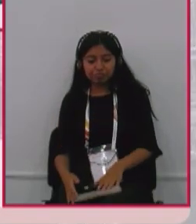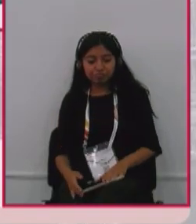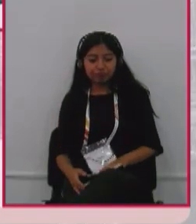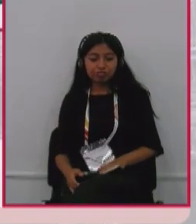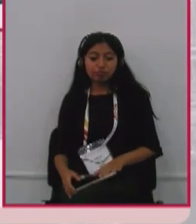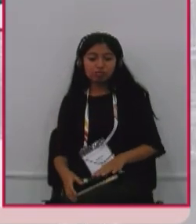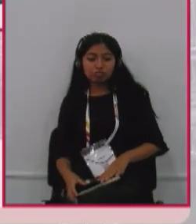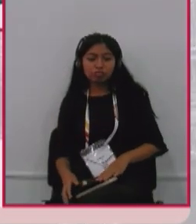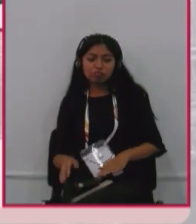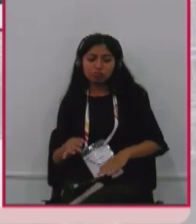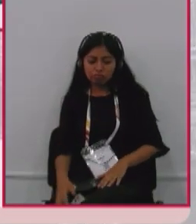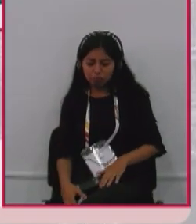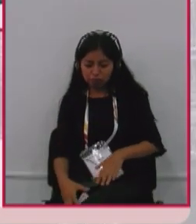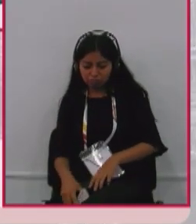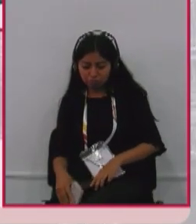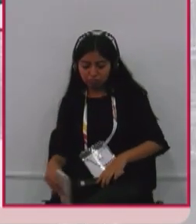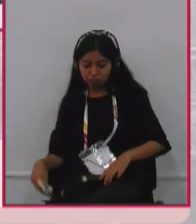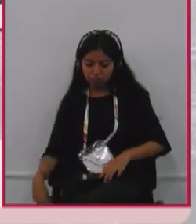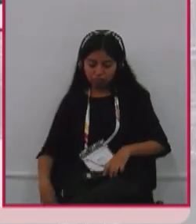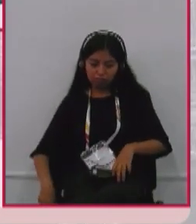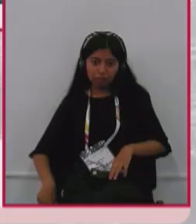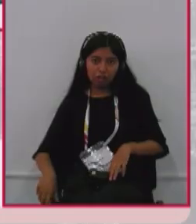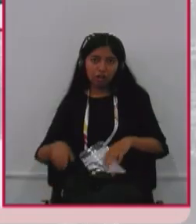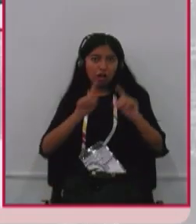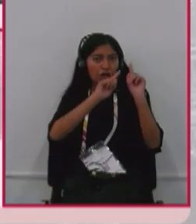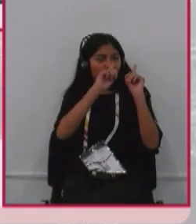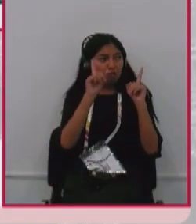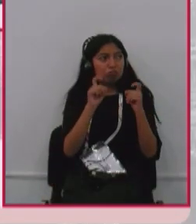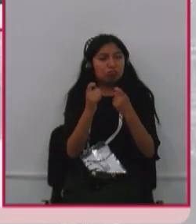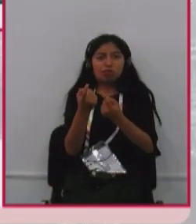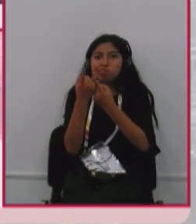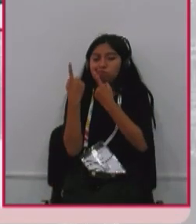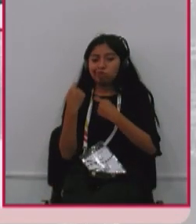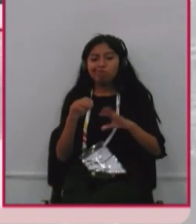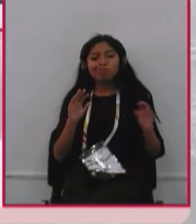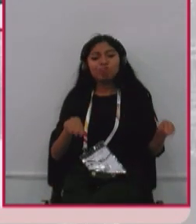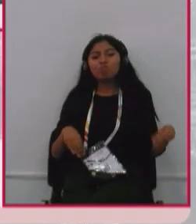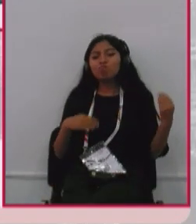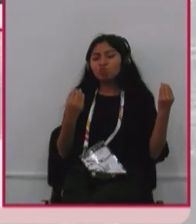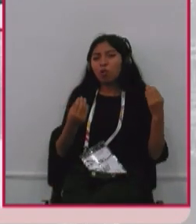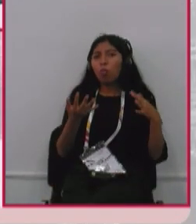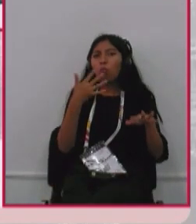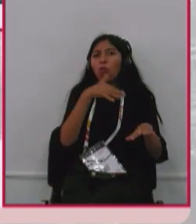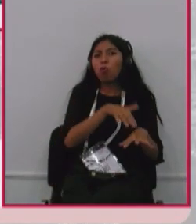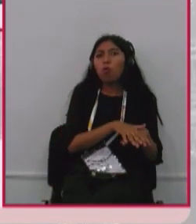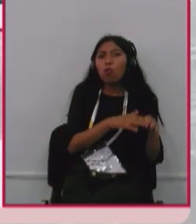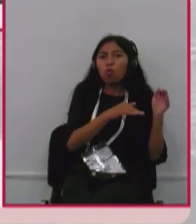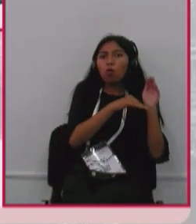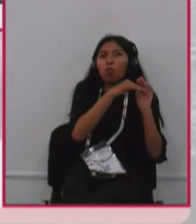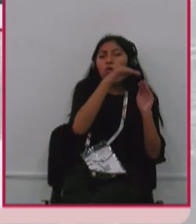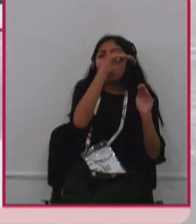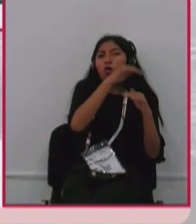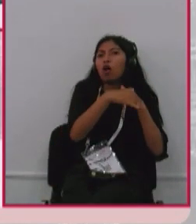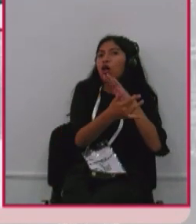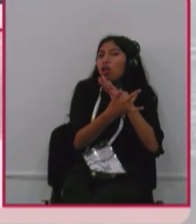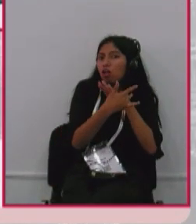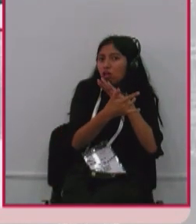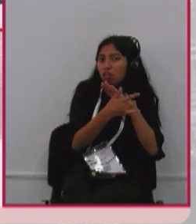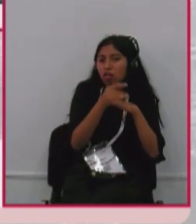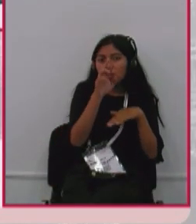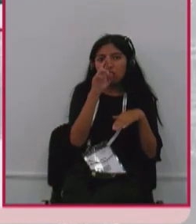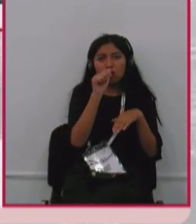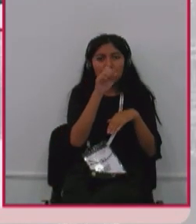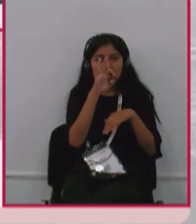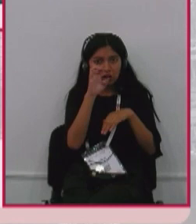Una de las preguntas que nos hacían los clientes era cómo entonces implementar este tipo de tecnología en Raffer, sabiendo que muchas